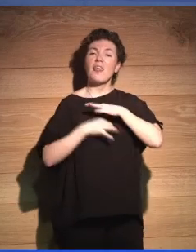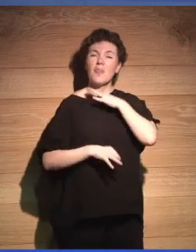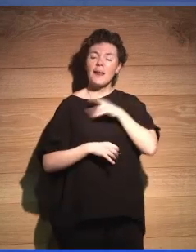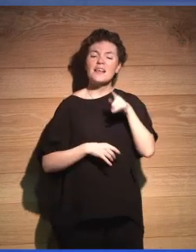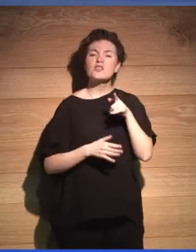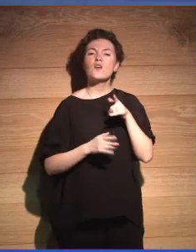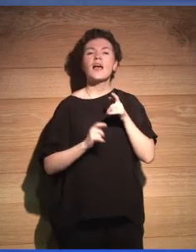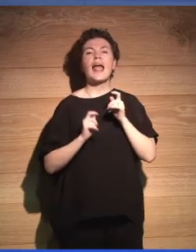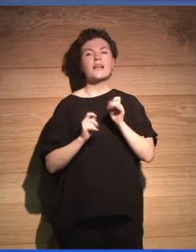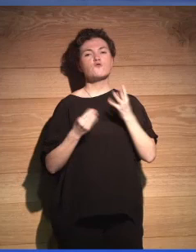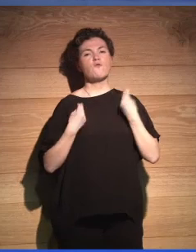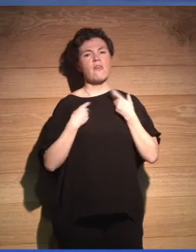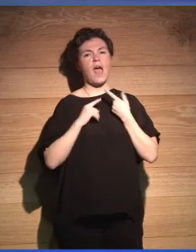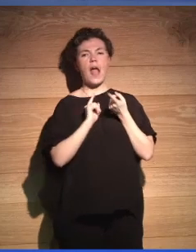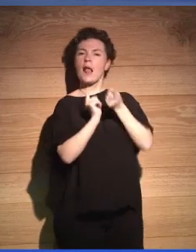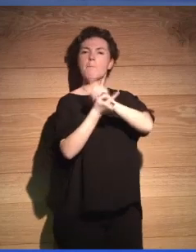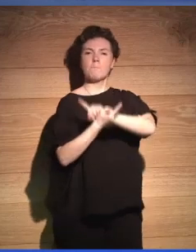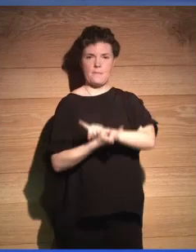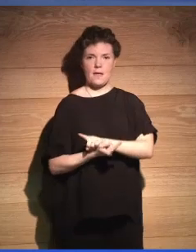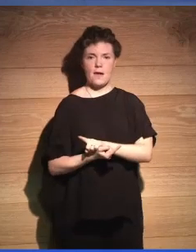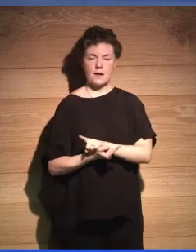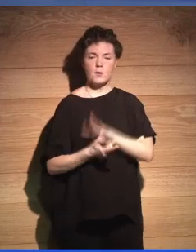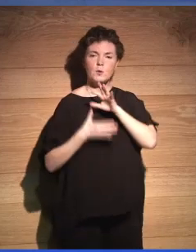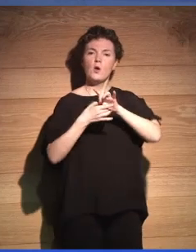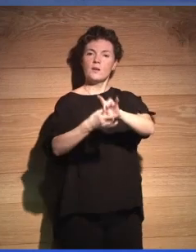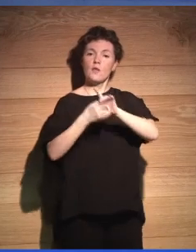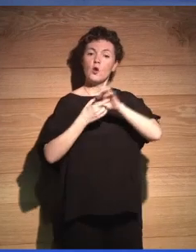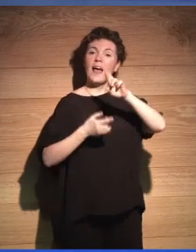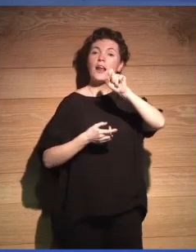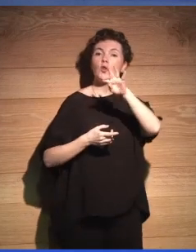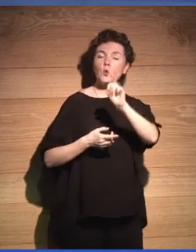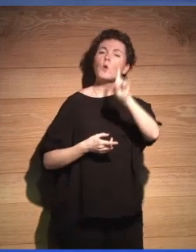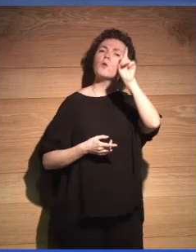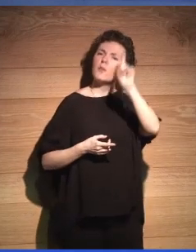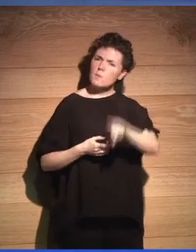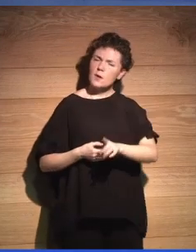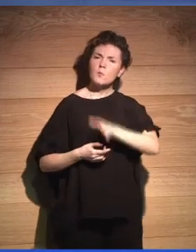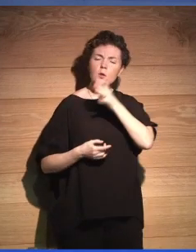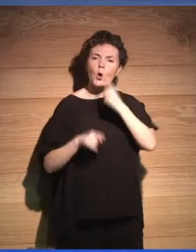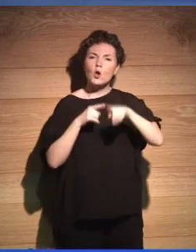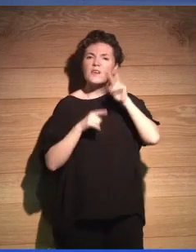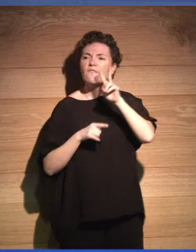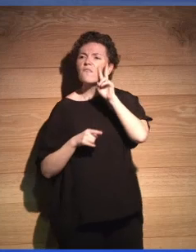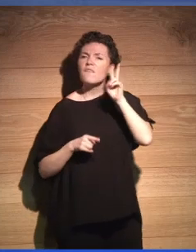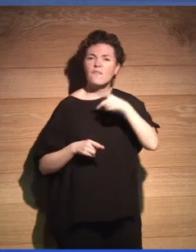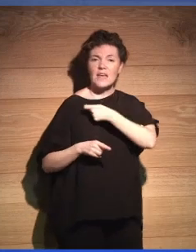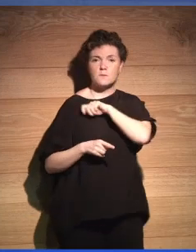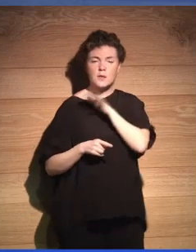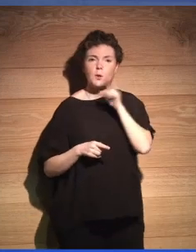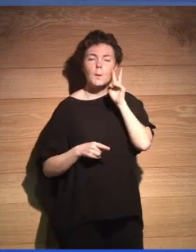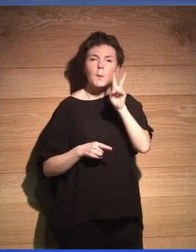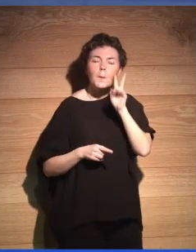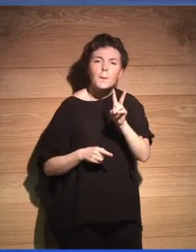punto de inflexión en su vida. No solo por su relación con Arturo, sino también por lo que vio en España, porque vio